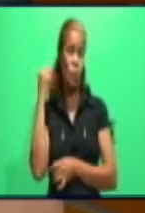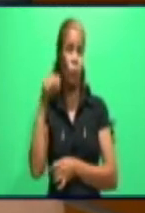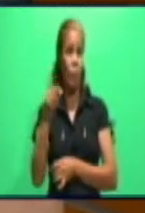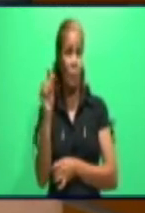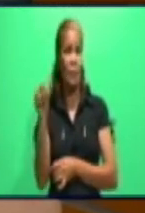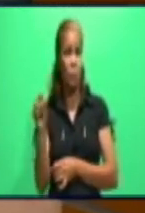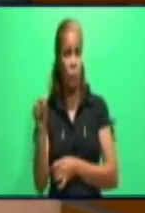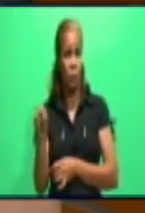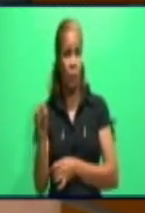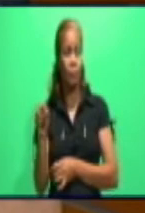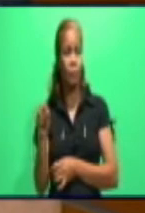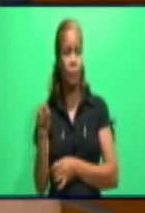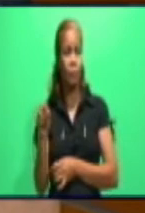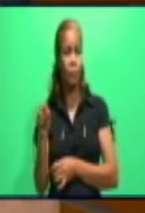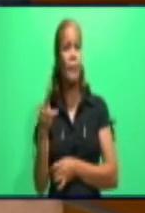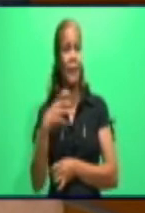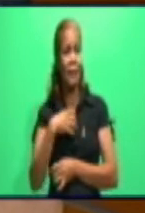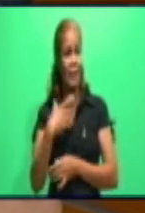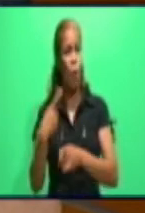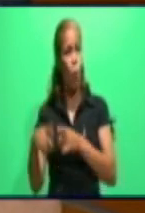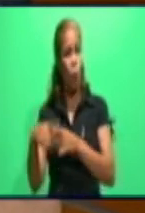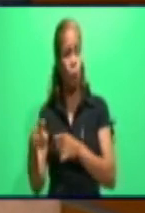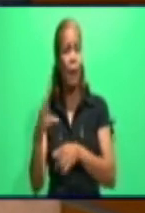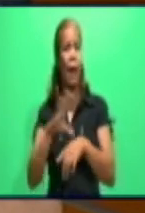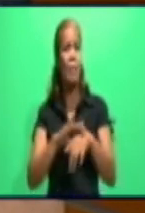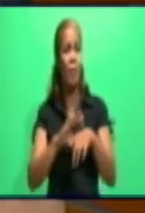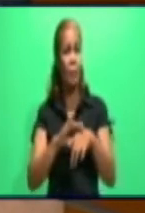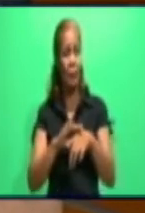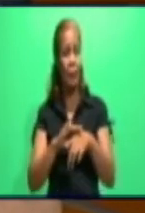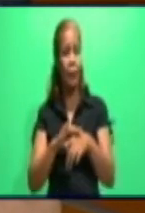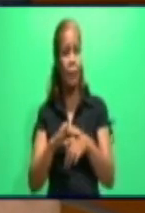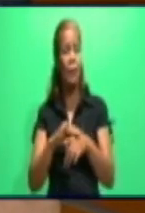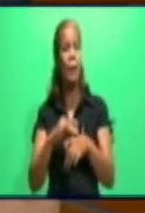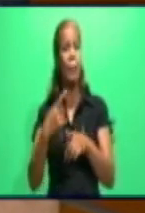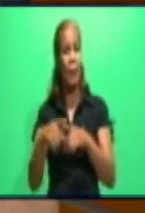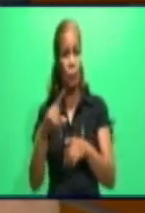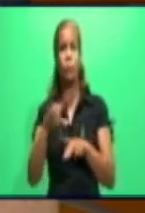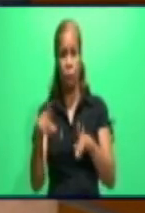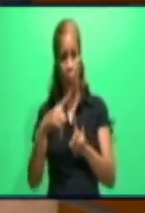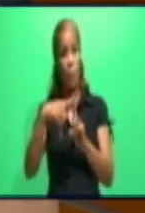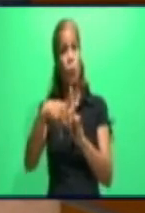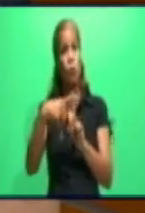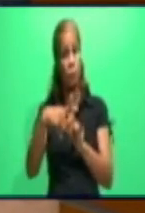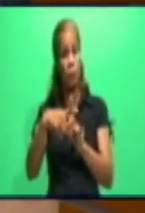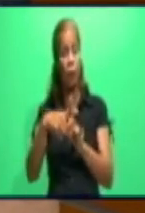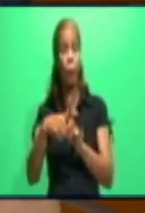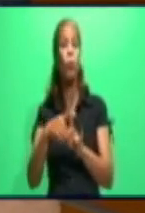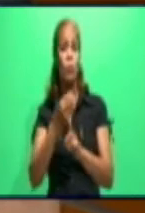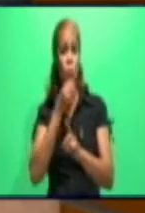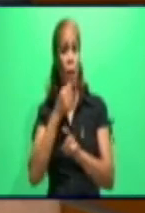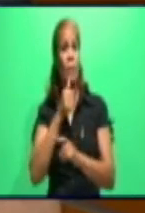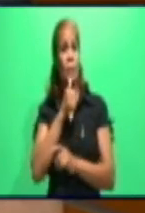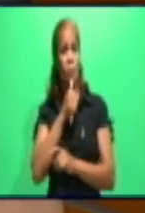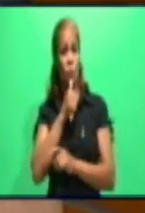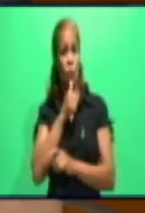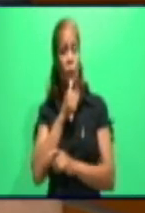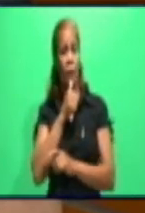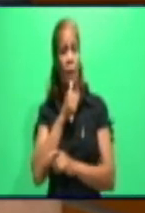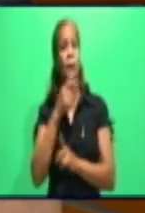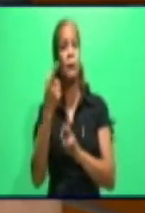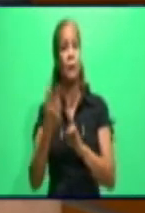no se ha confirmado todavía pero es un paciente con antígeno positivo o sea que clasifica como sospechoso de alto riesgo que está